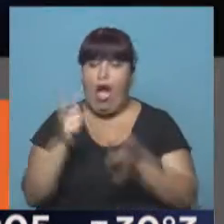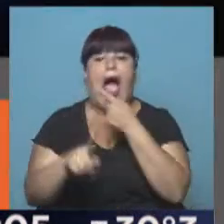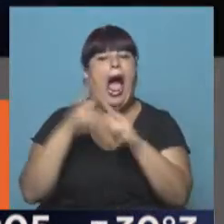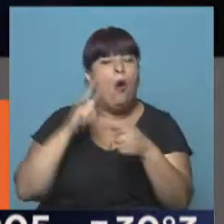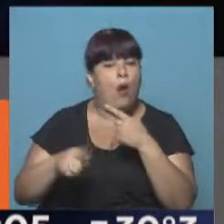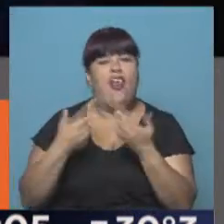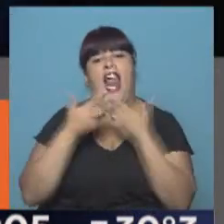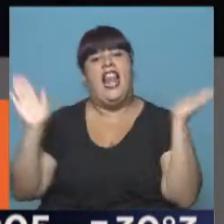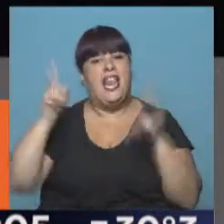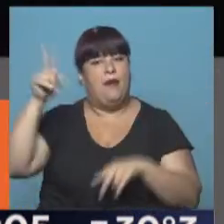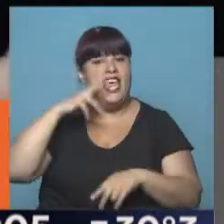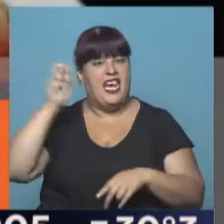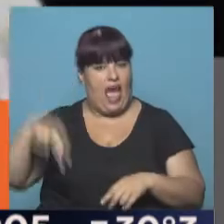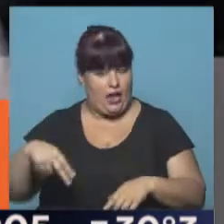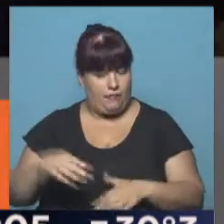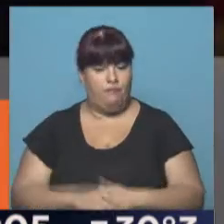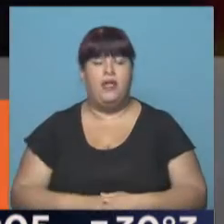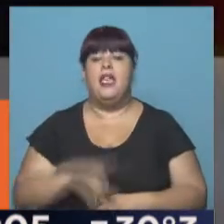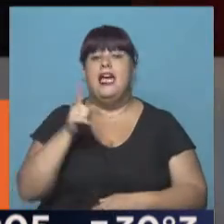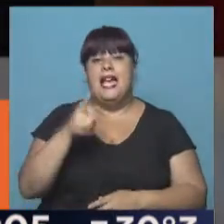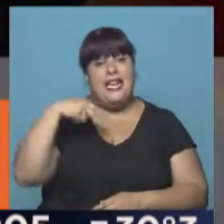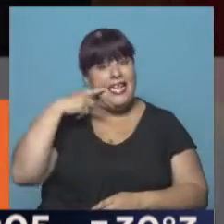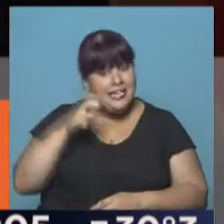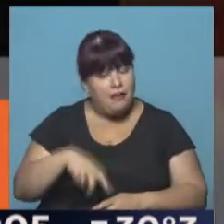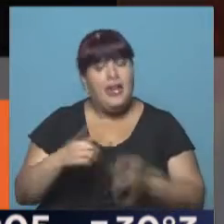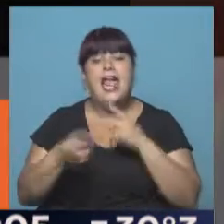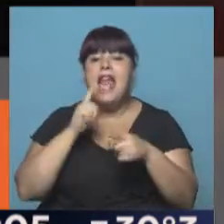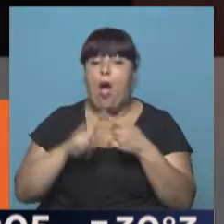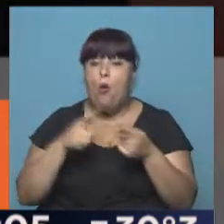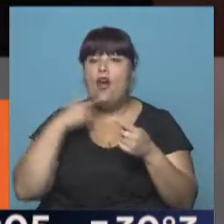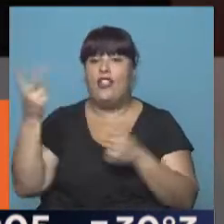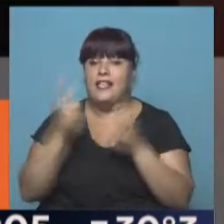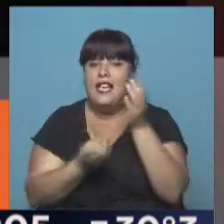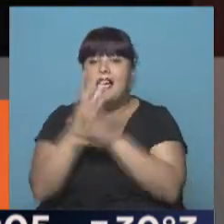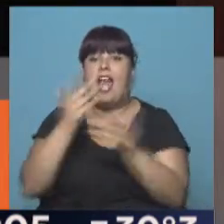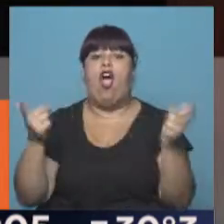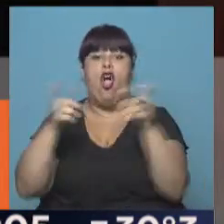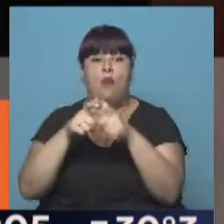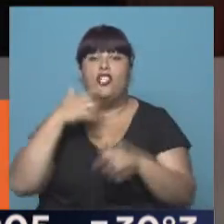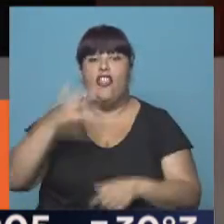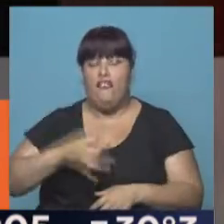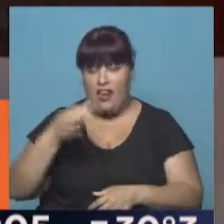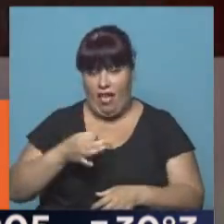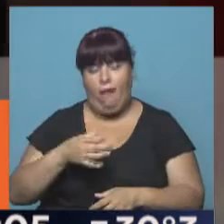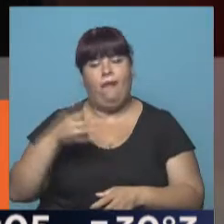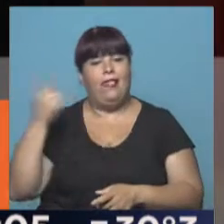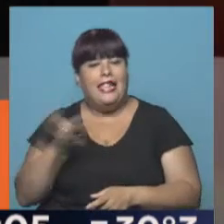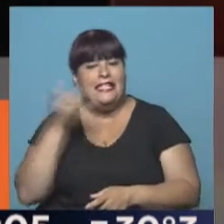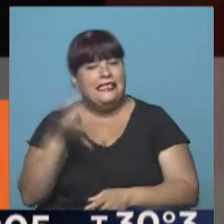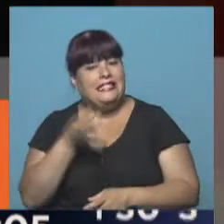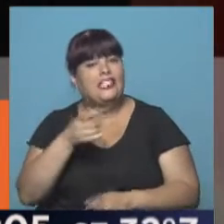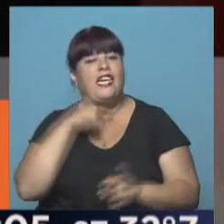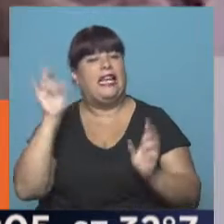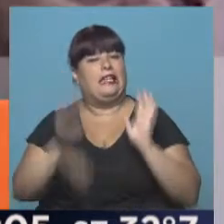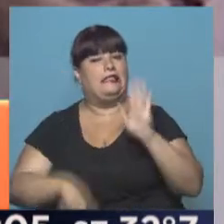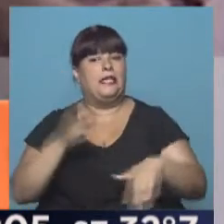acordado la impunidad de Irán. Según Nisman, el pacto, que contemplaba la creación de una comisión de la verdad, perseguía el objetivo de dar de